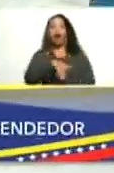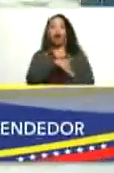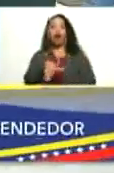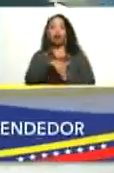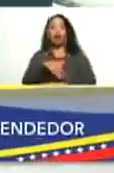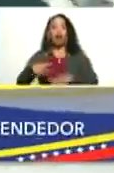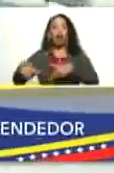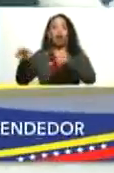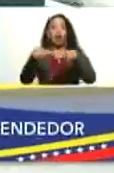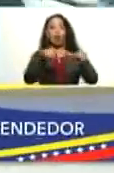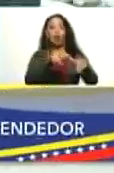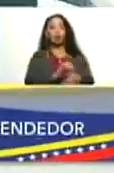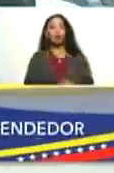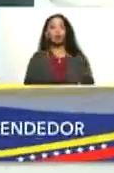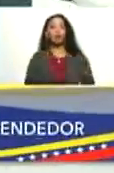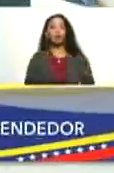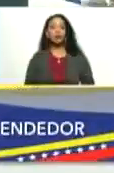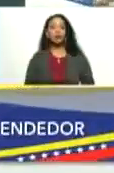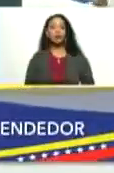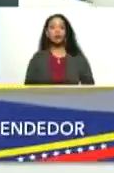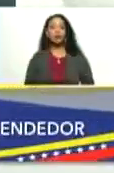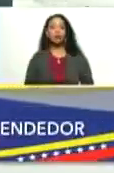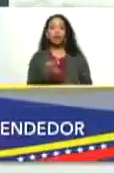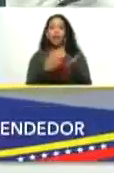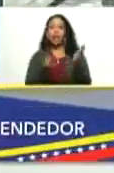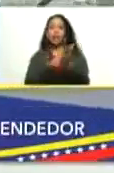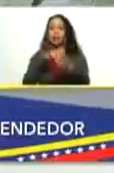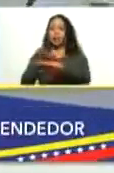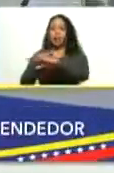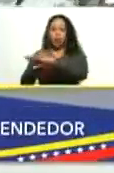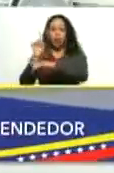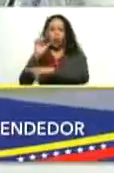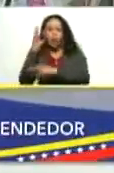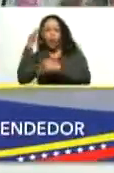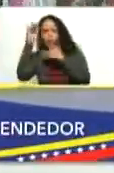sitio turístico. Es decir, repite, que no te escuché, perdón. El